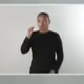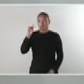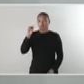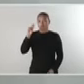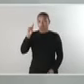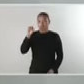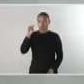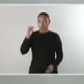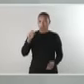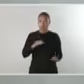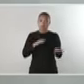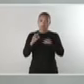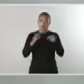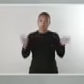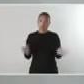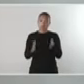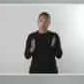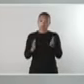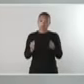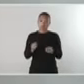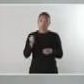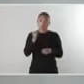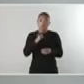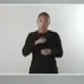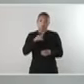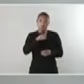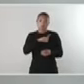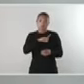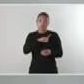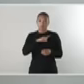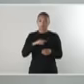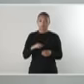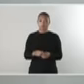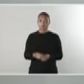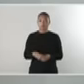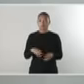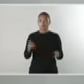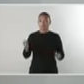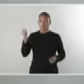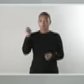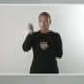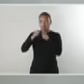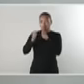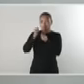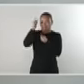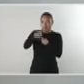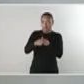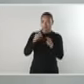seguridad social infraestructura pesca turismo